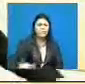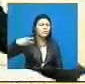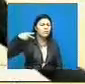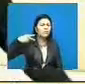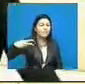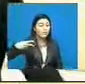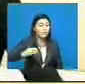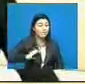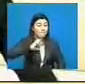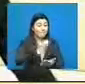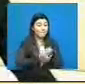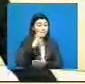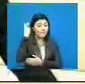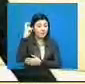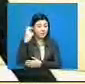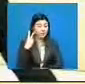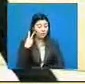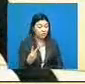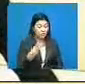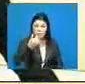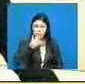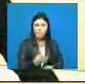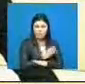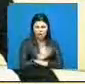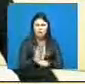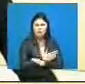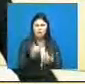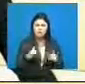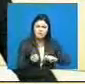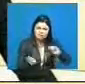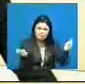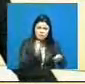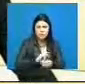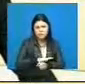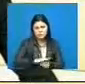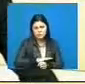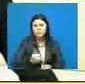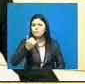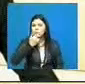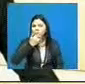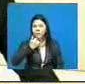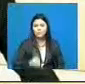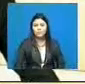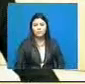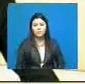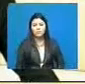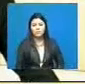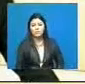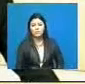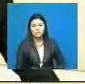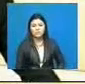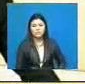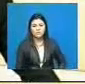fiscales de mediano plazo, de momentos en los que también cambiaron los vientos. De pronto esos vientos